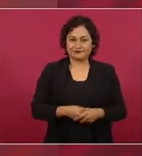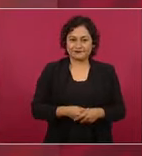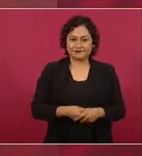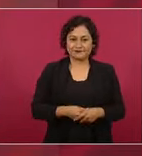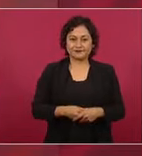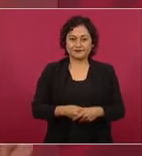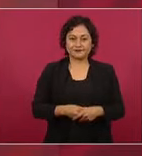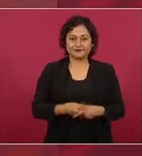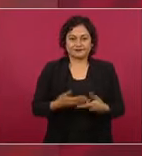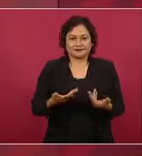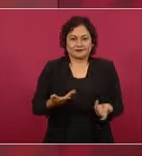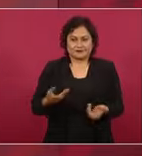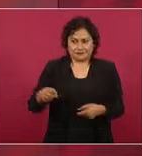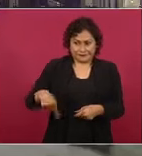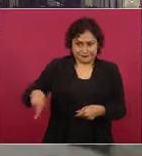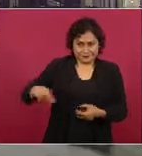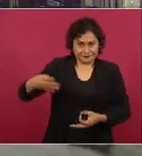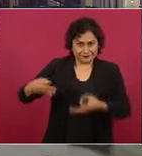con magistrados así?